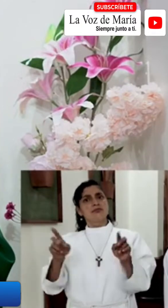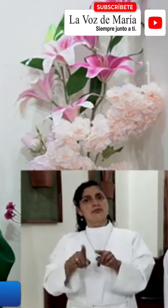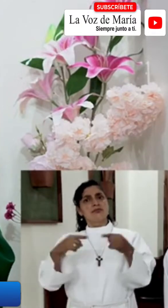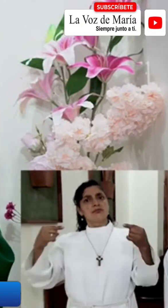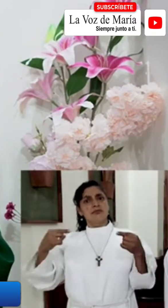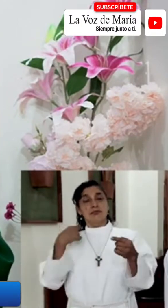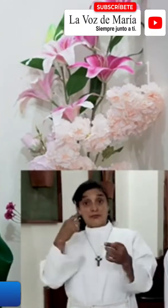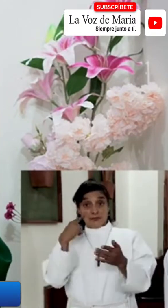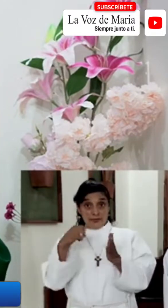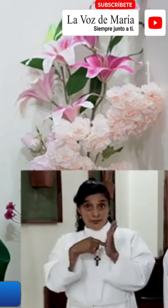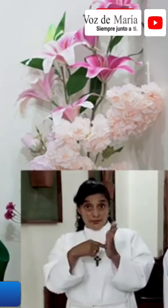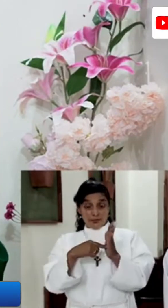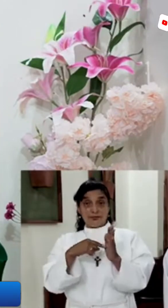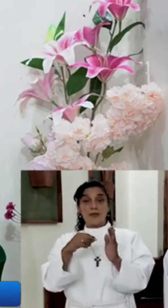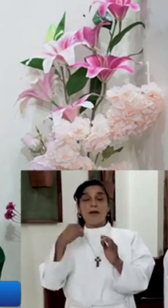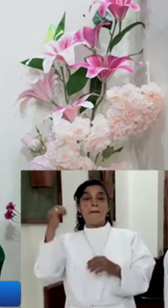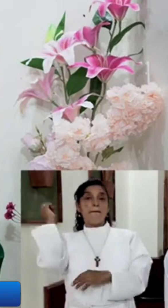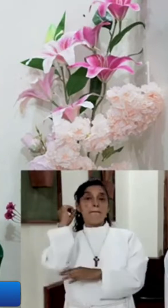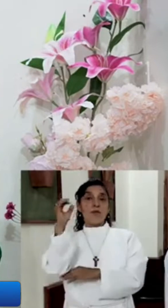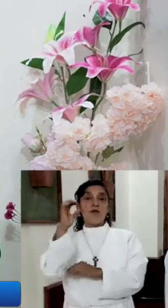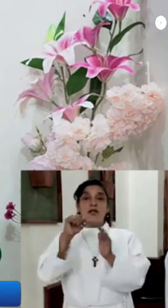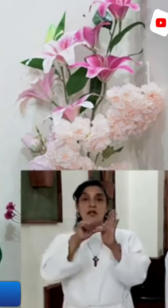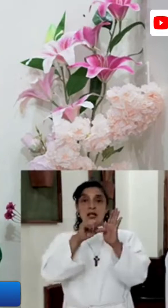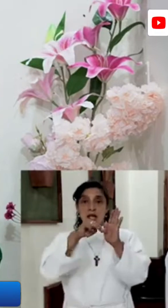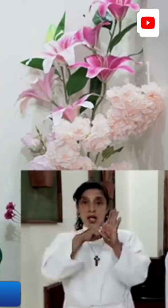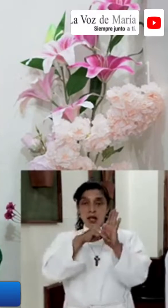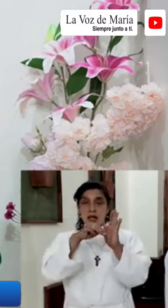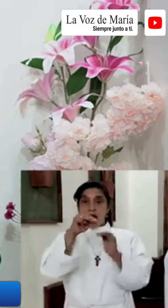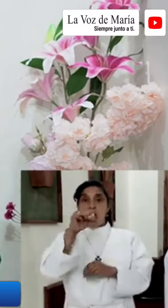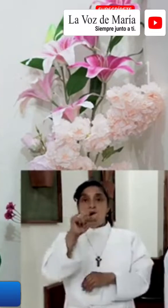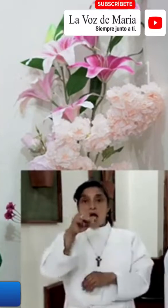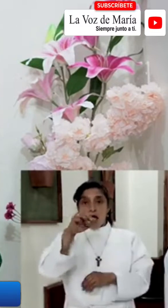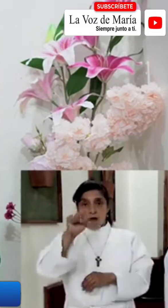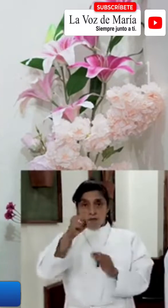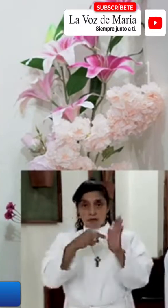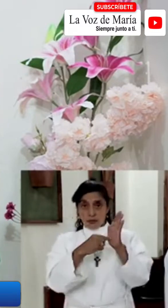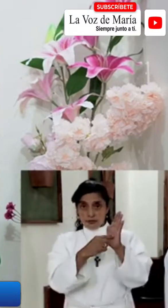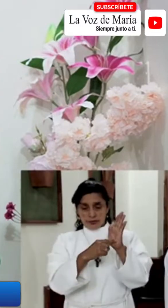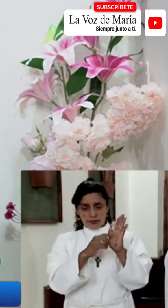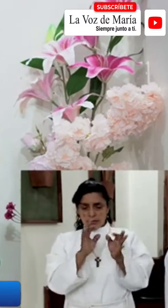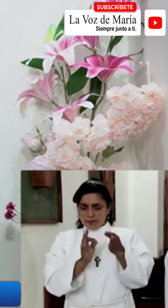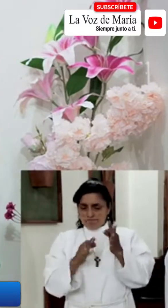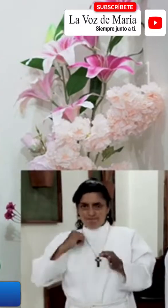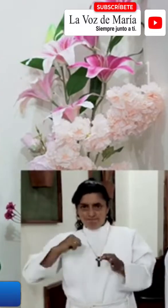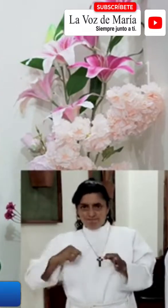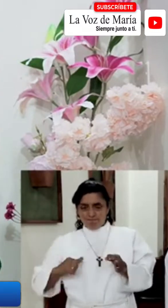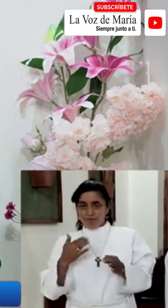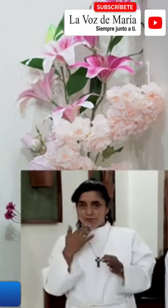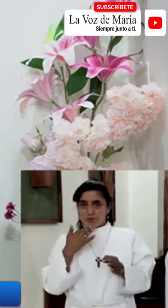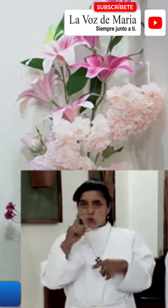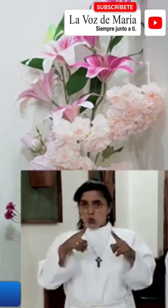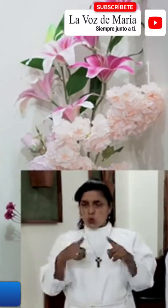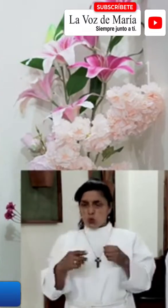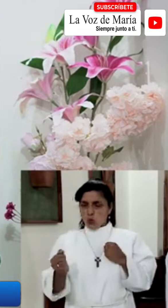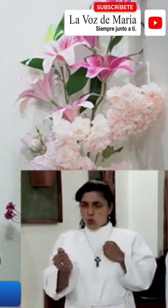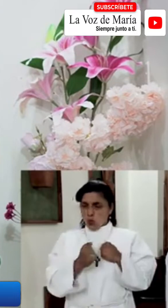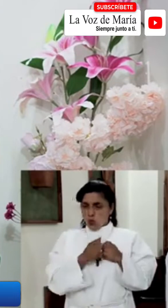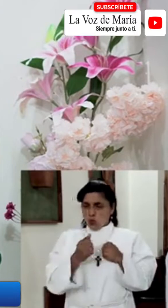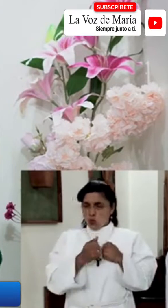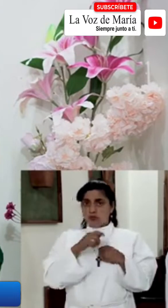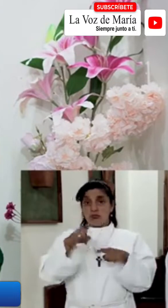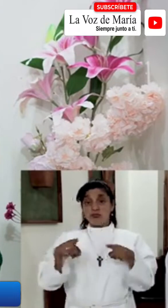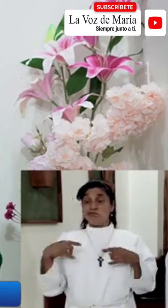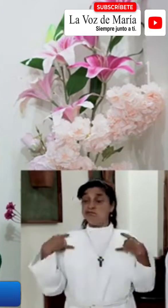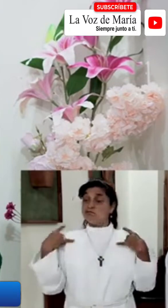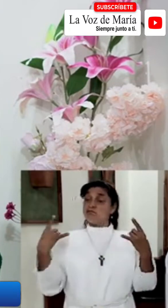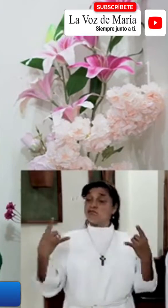El profeta Amós describe justamente la indolencia de